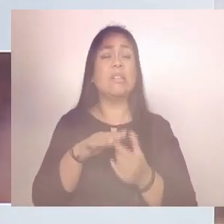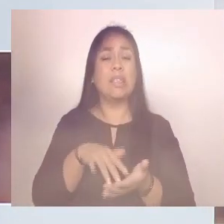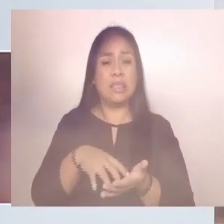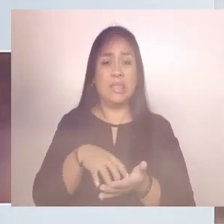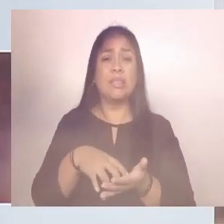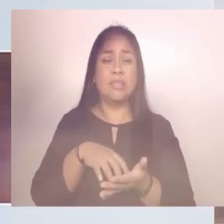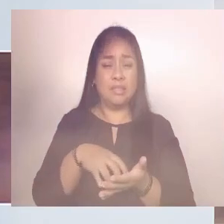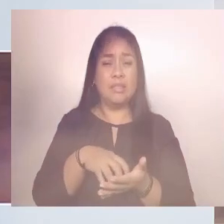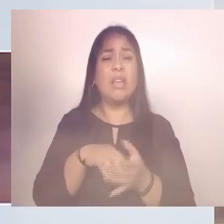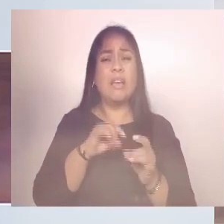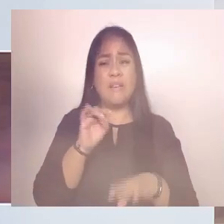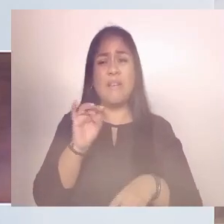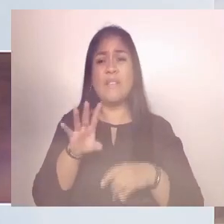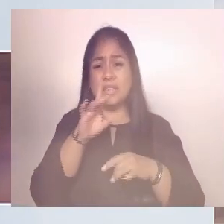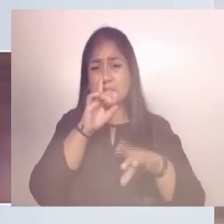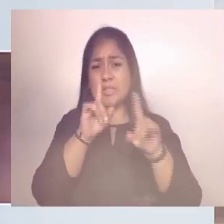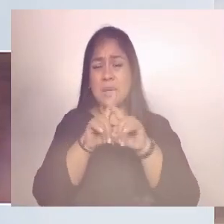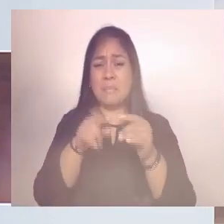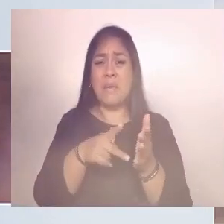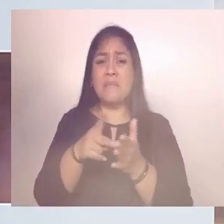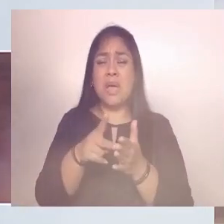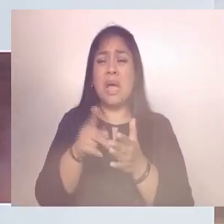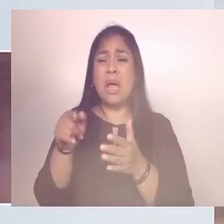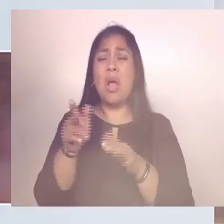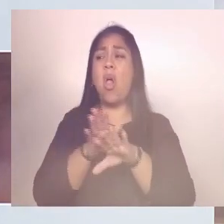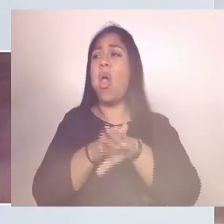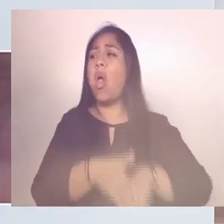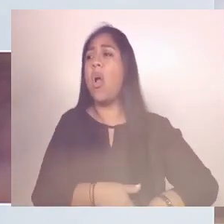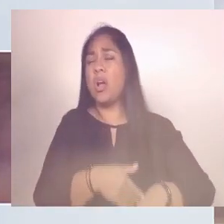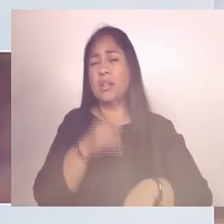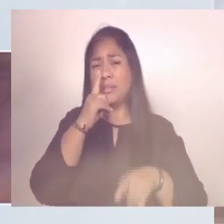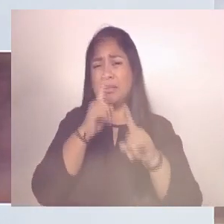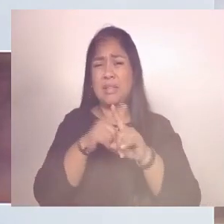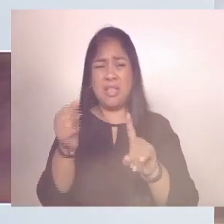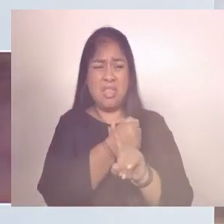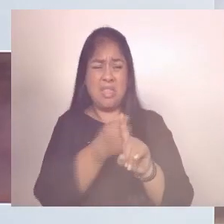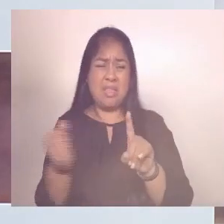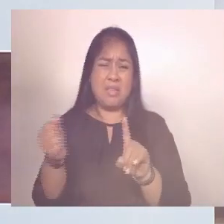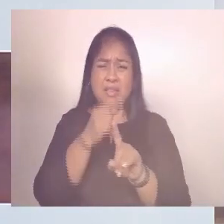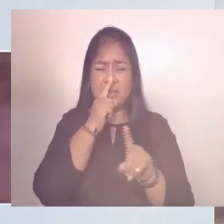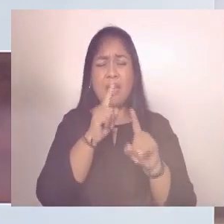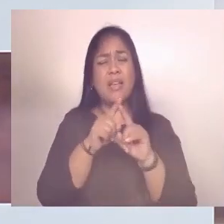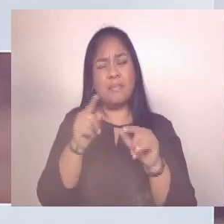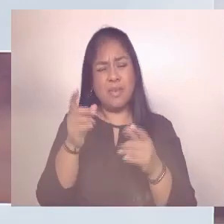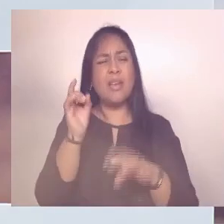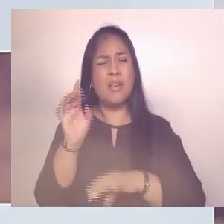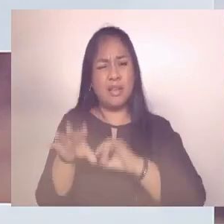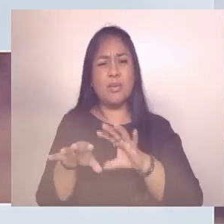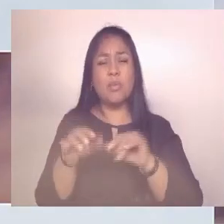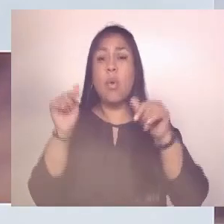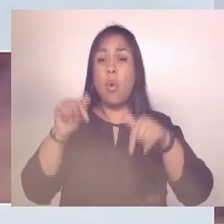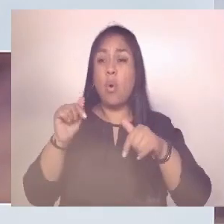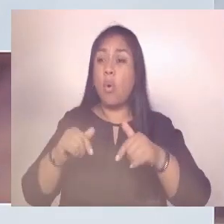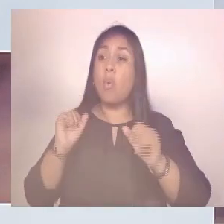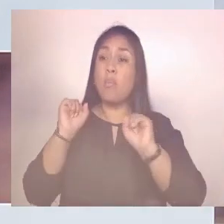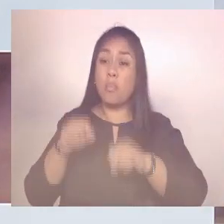y muchas son víctimas de abandono y malos tratos. Que hoy tengan la posibilidad de acudir a un